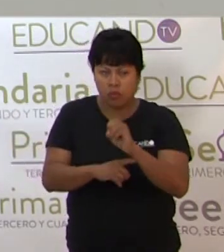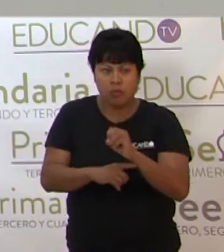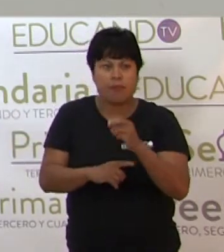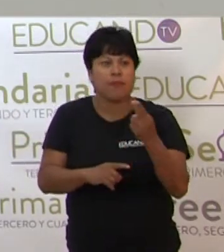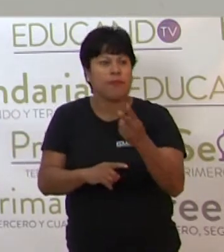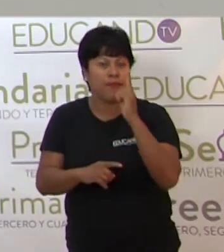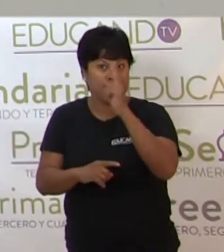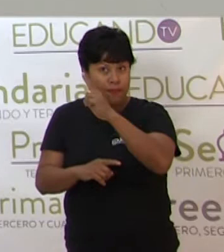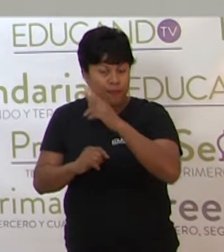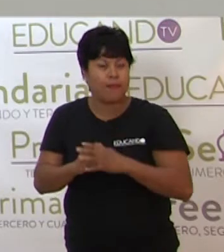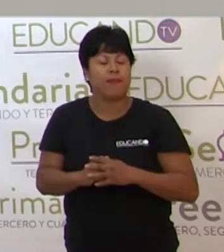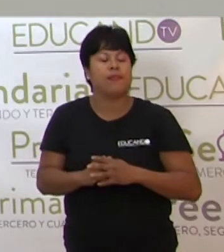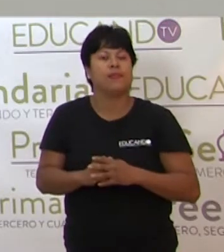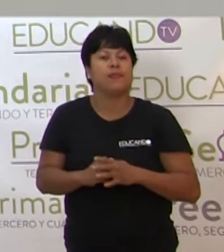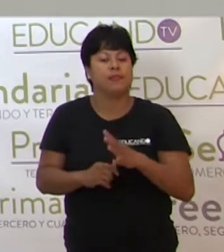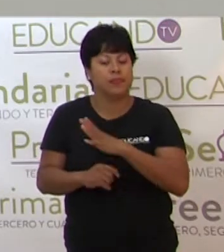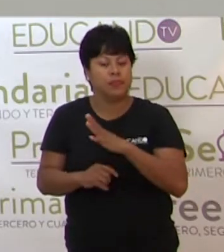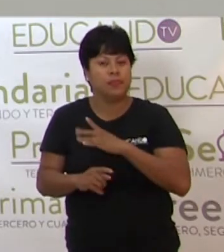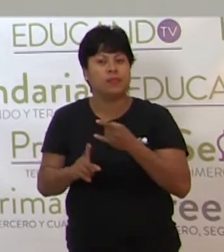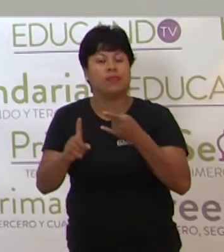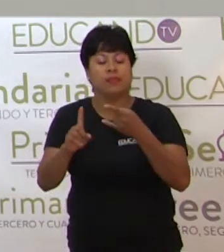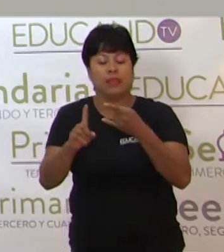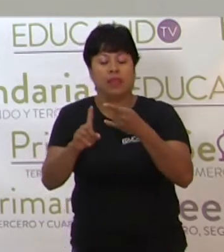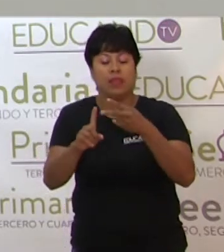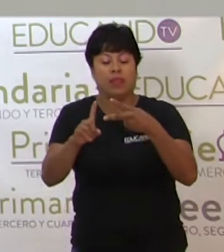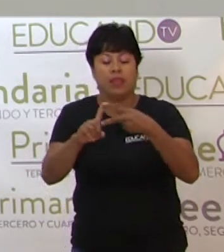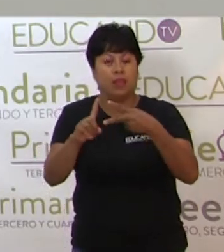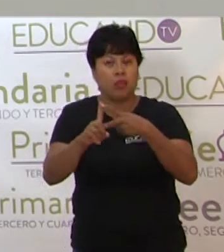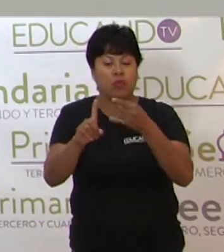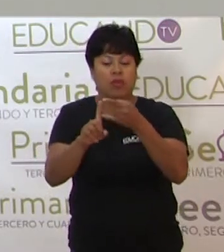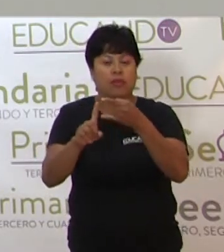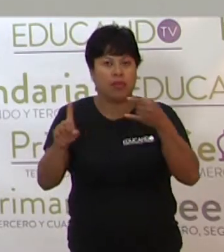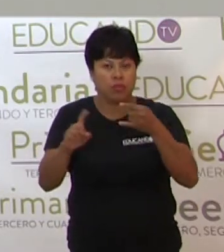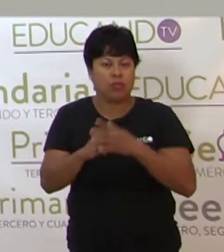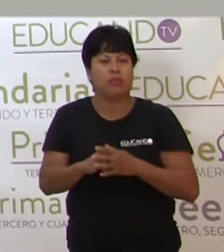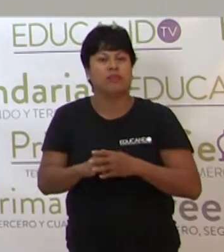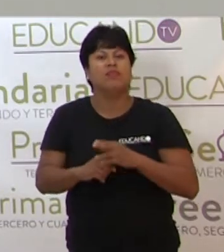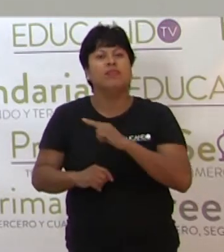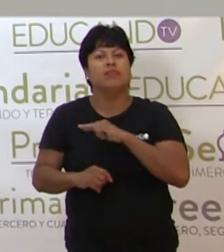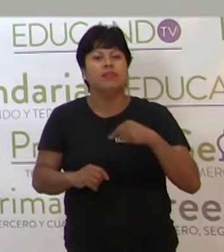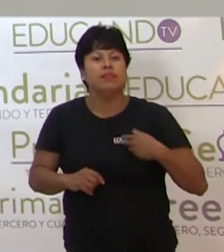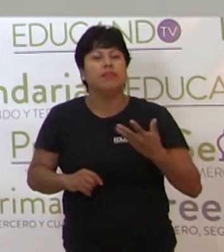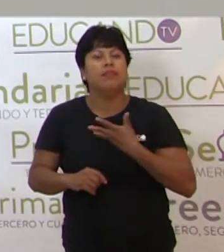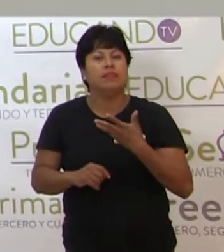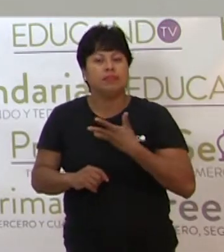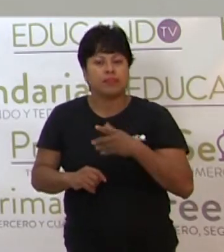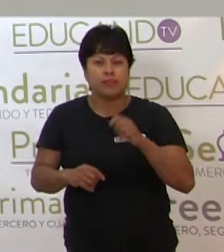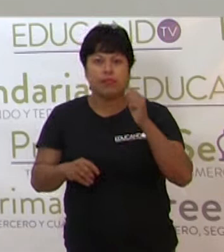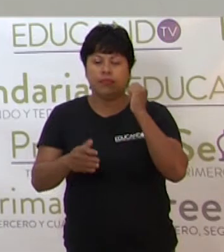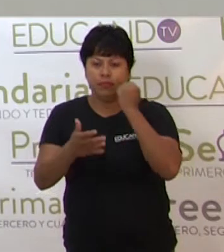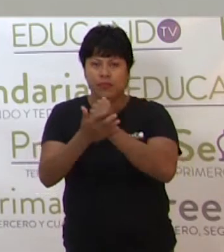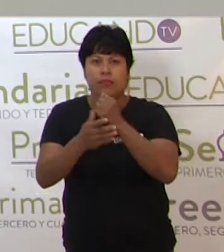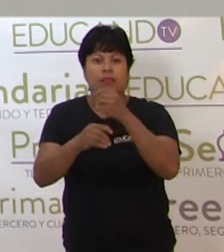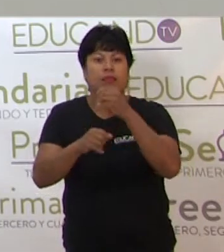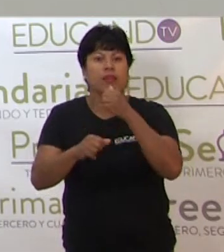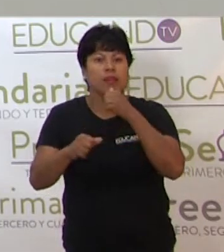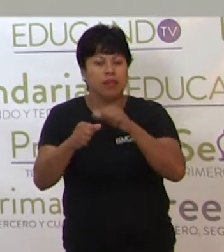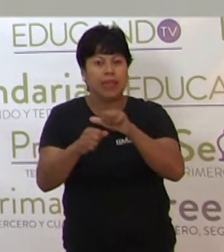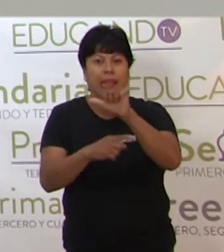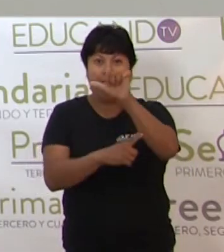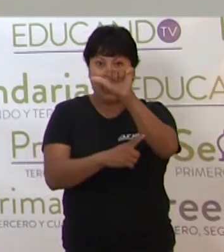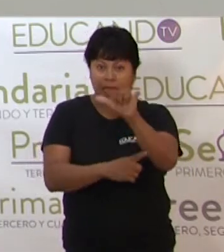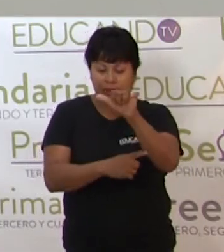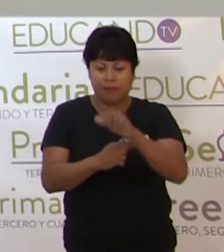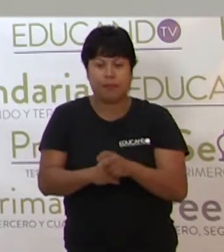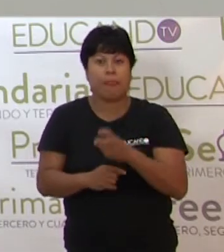dan cuenta, está un triángulo rectángulo. Tenemos marcado el ángulo A, ¿sí?